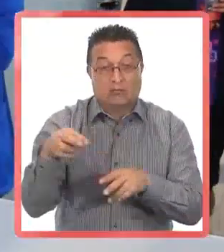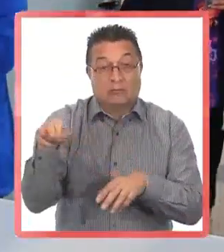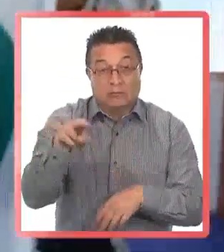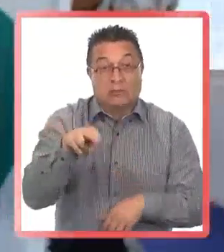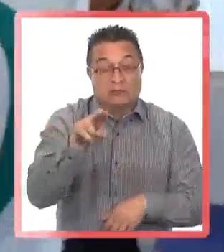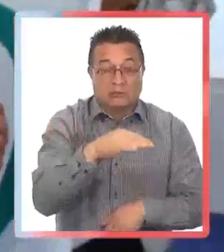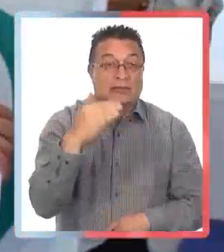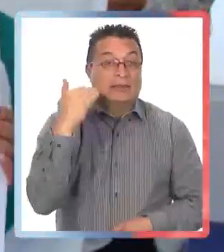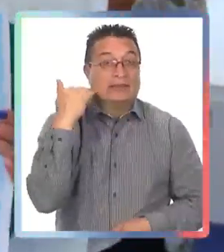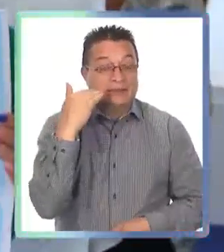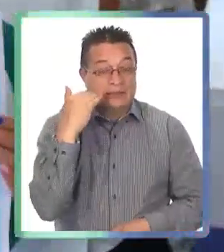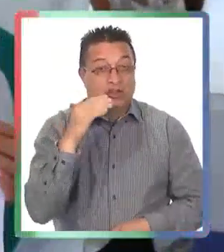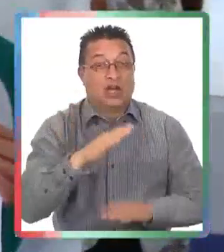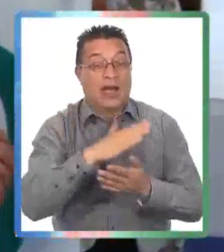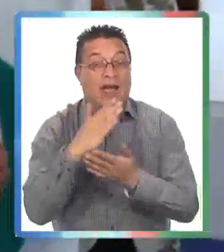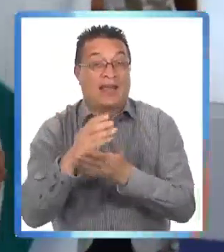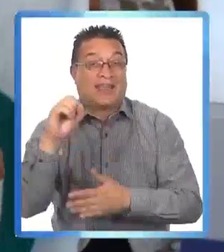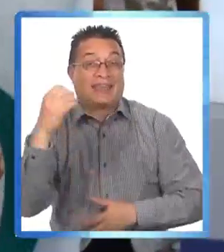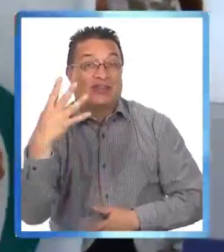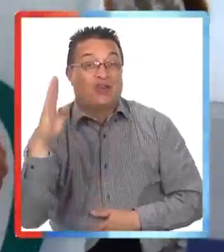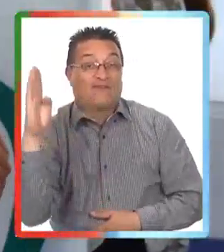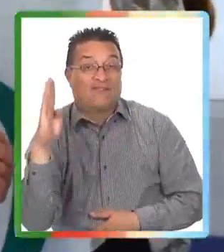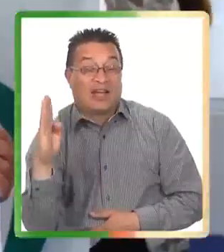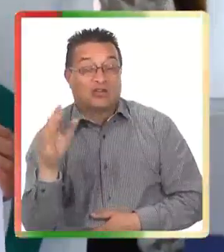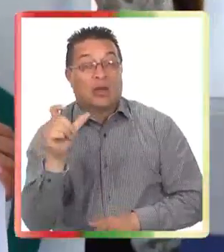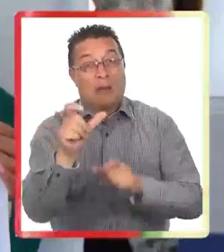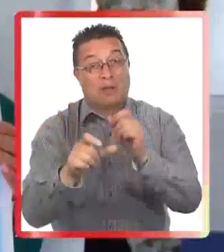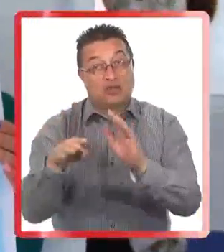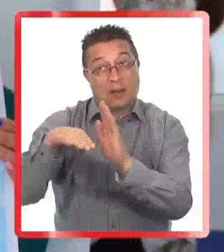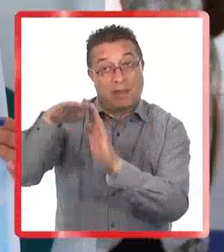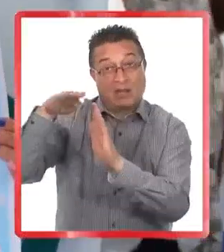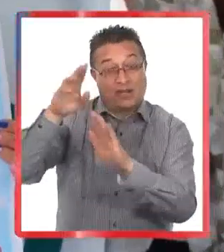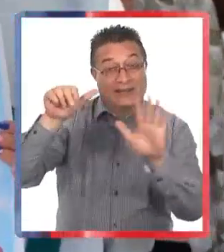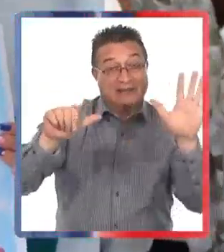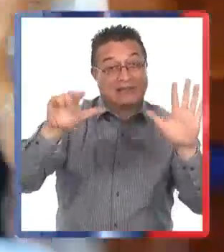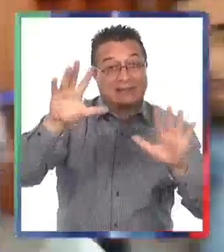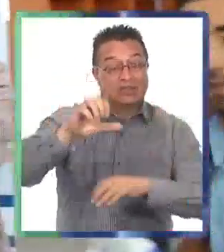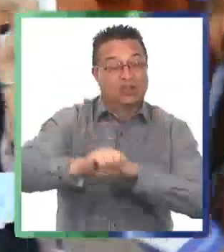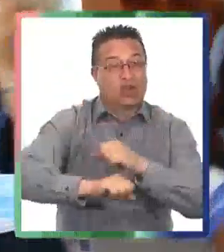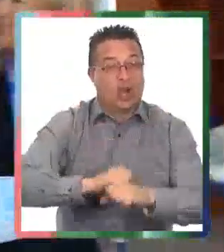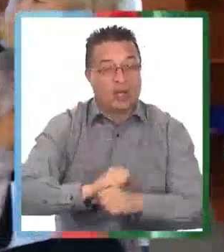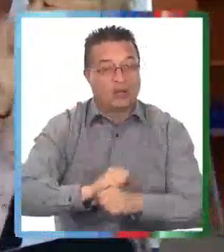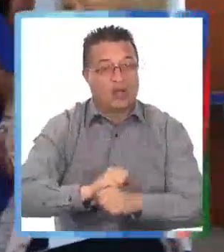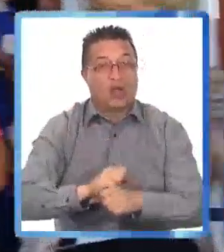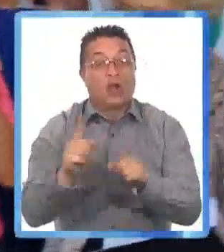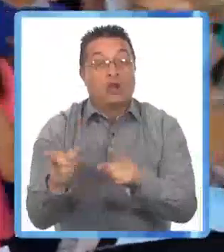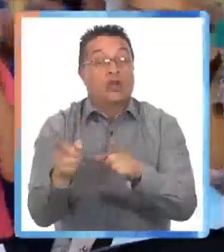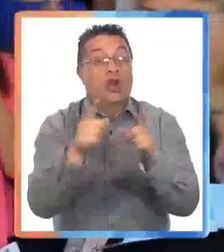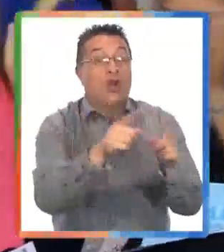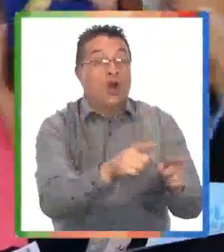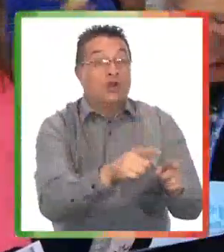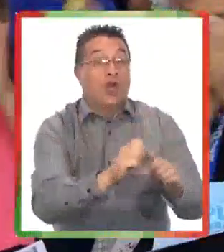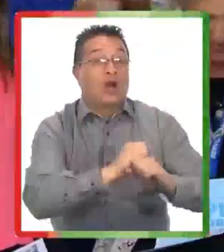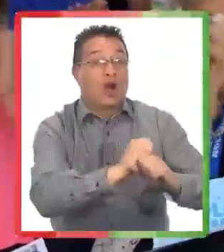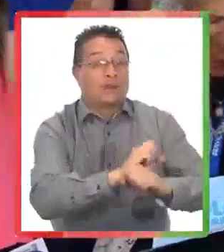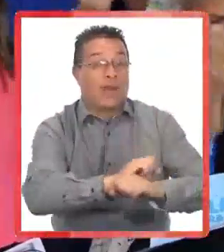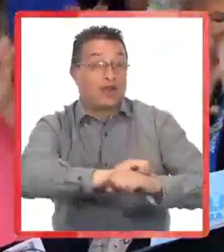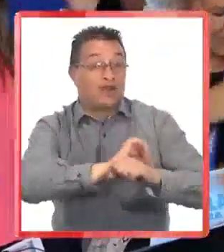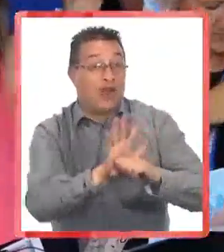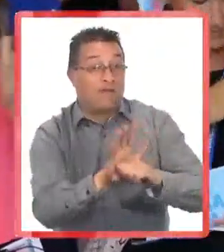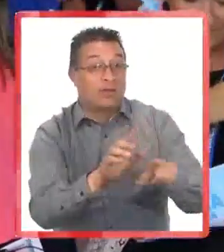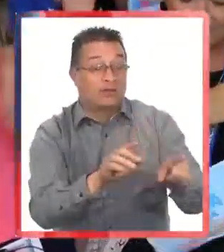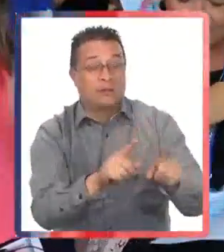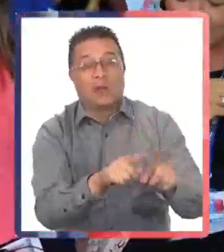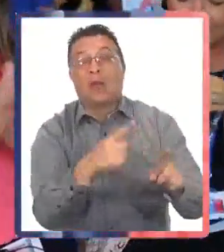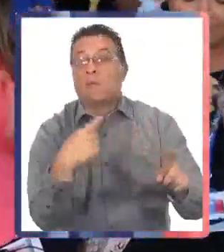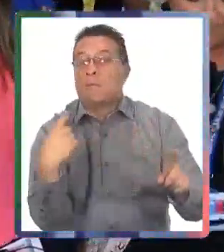crónicas, niños hasta el 5º año básico y personas mayores de 65 años, mientras que la vacuna contra el